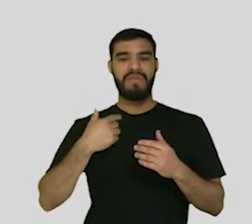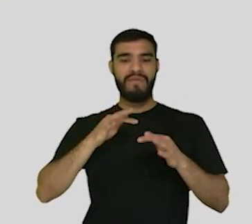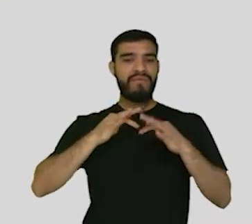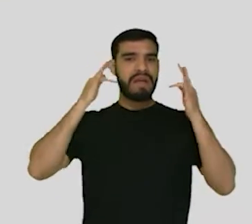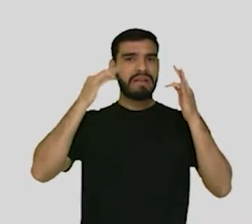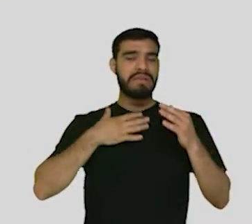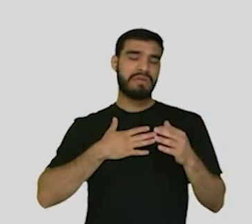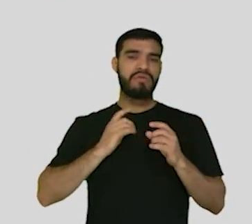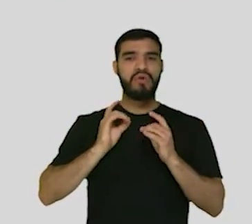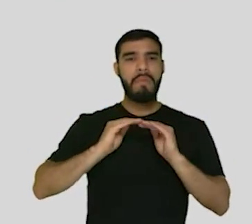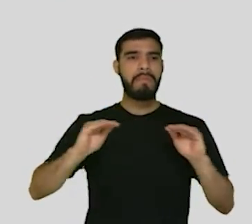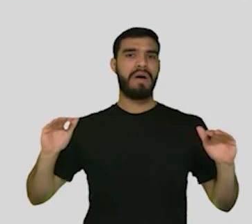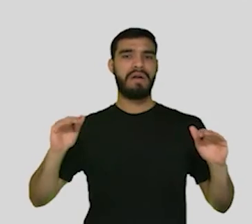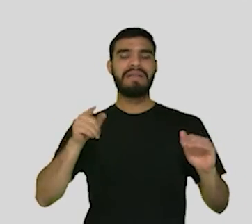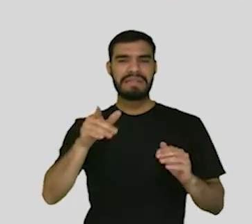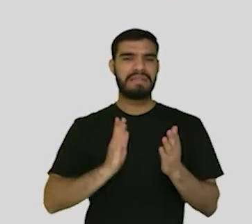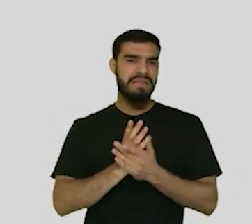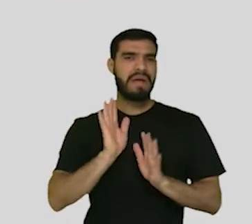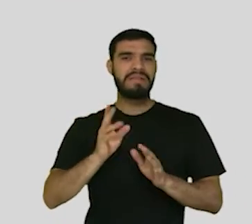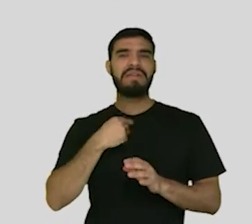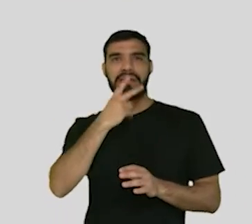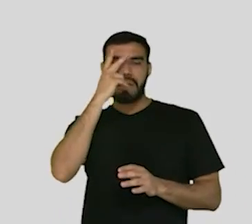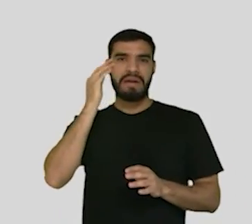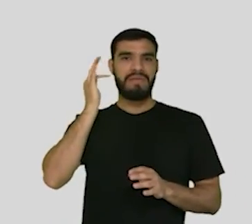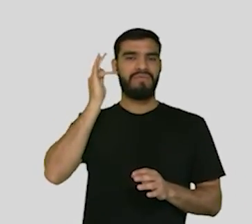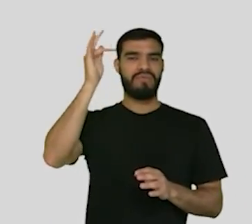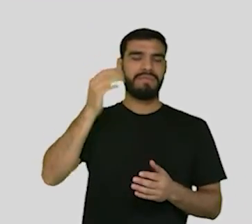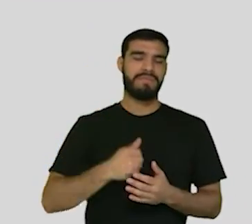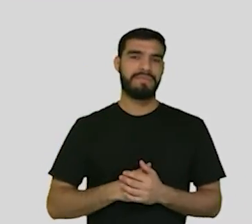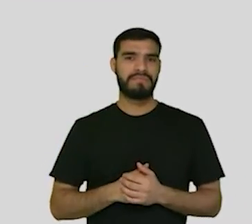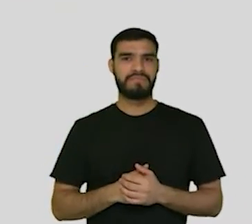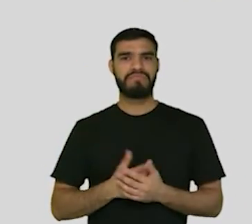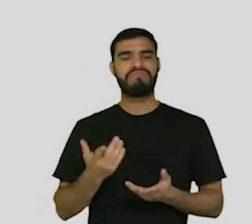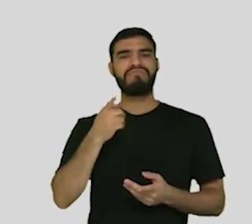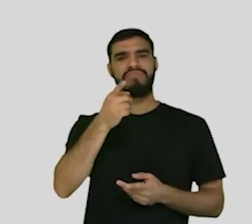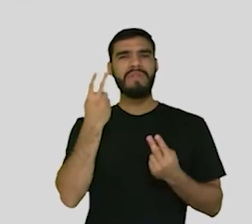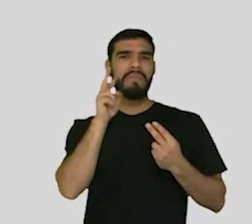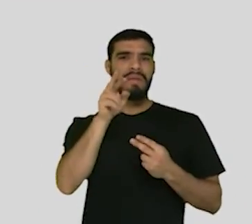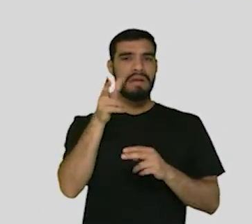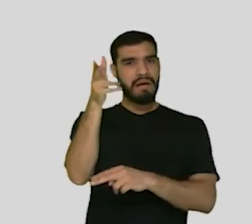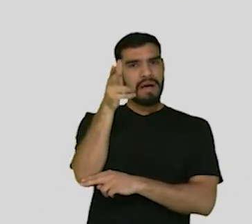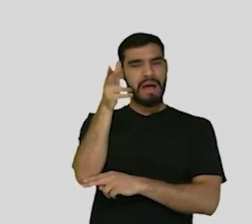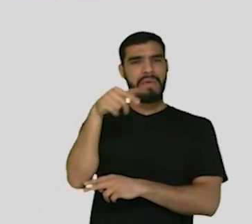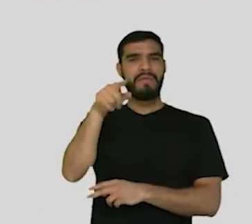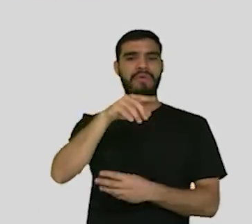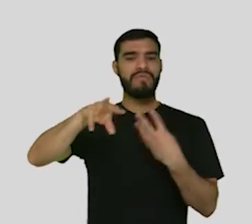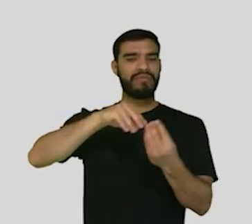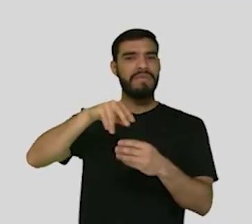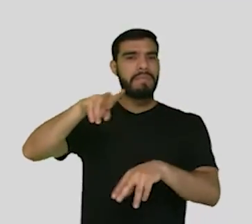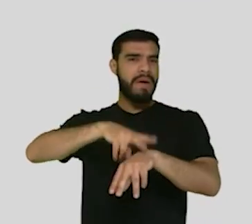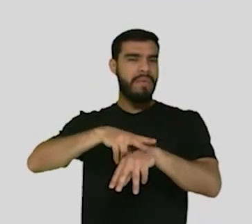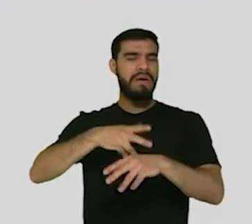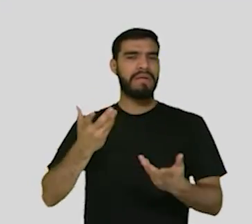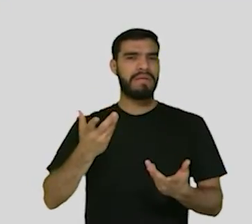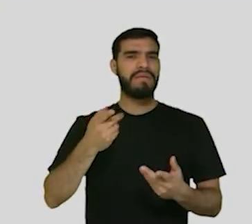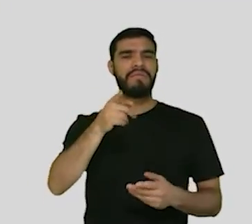vea yepa oi copona yepa pesaramo demba ere cua y ñande neta guape cámara pe a